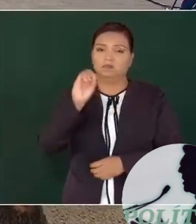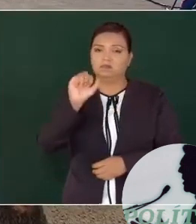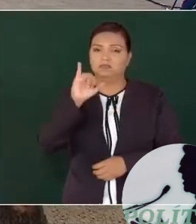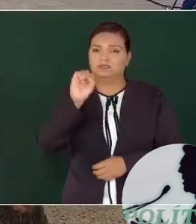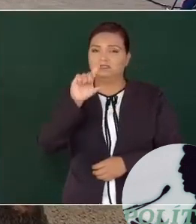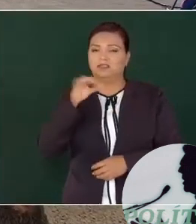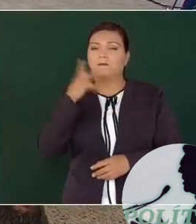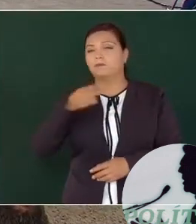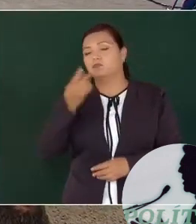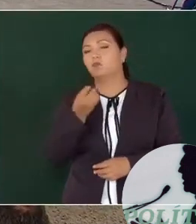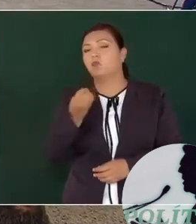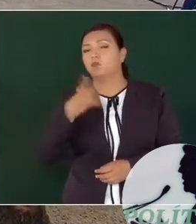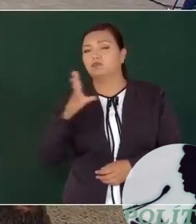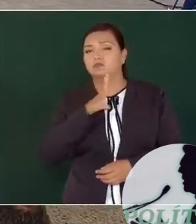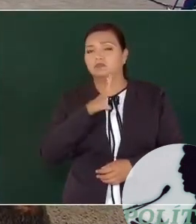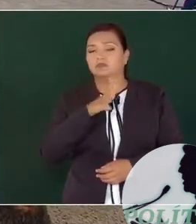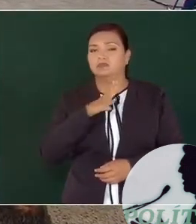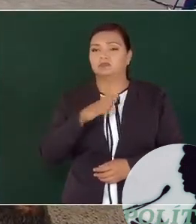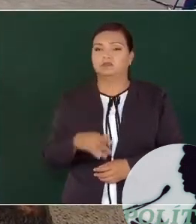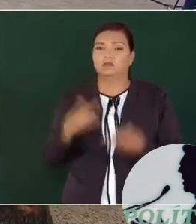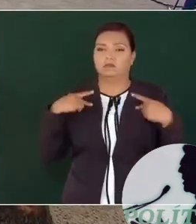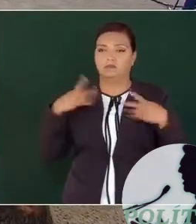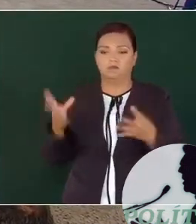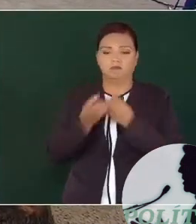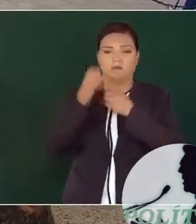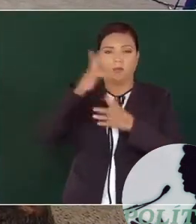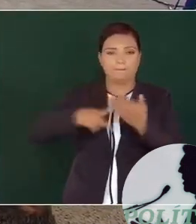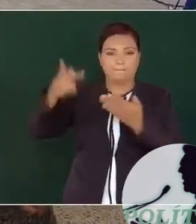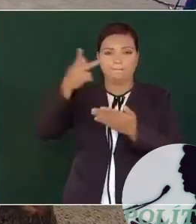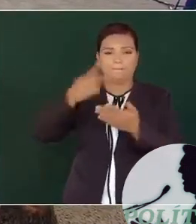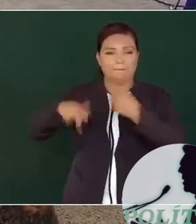¿cuántos detenidos en el país?